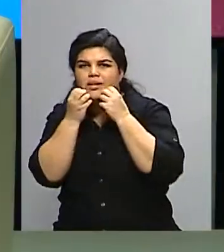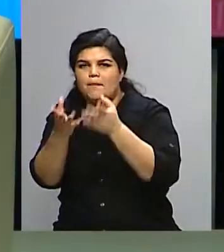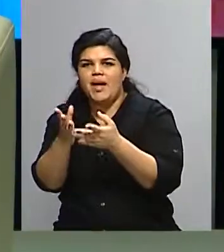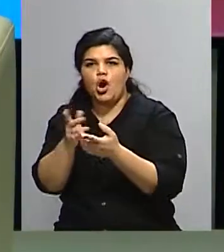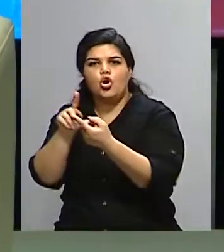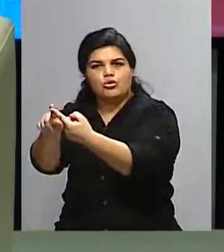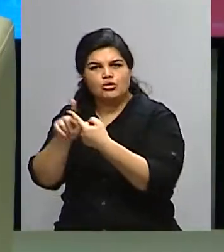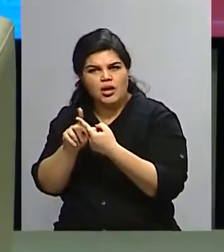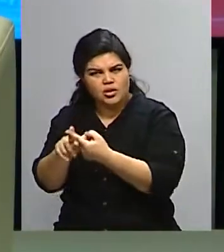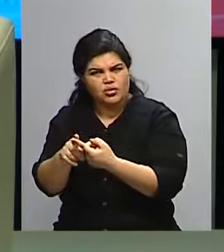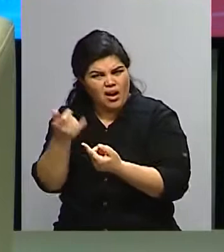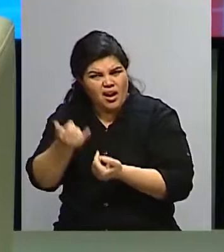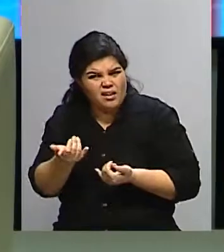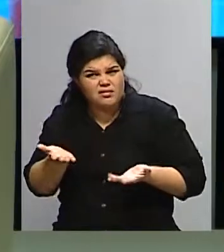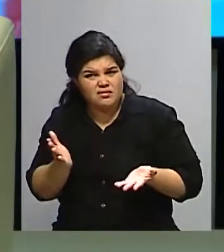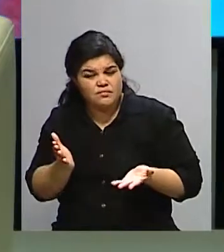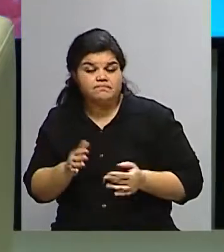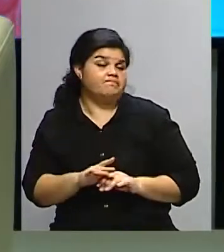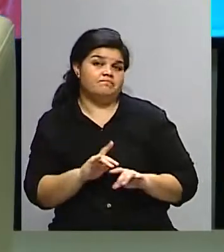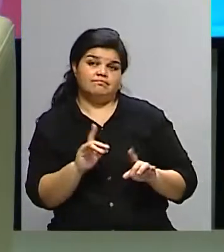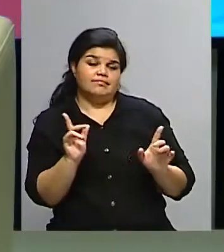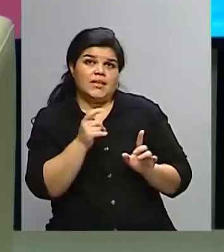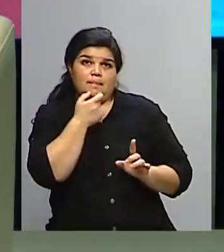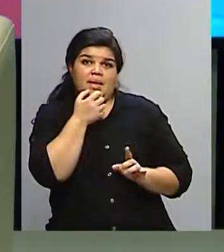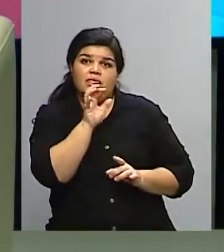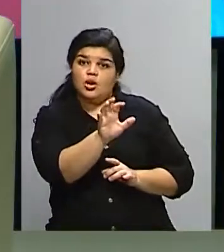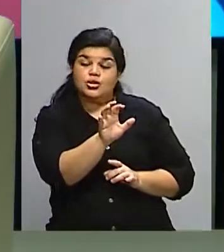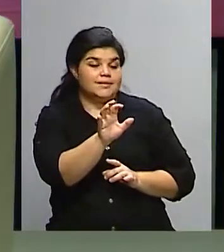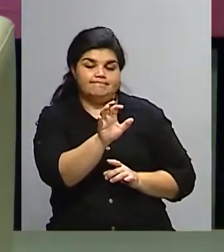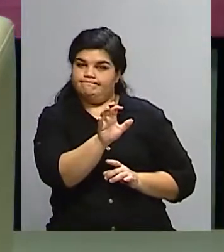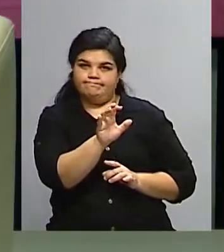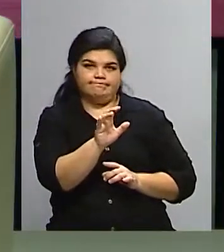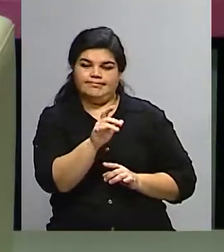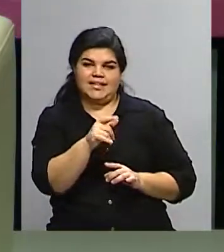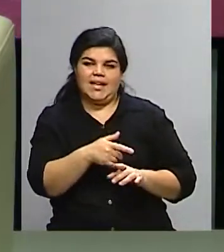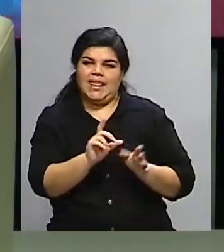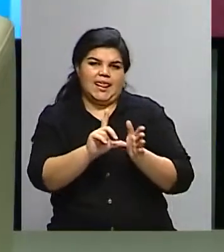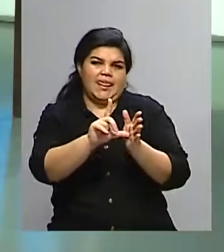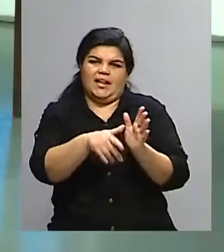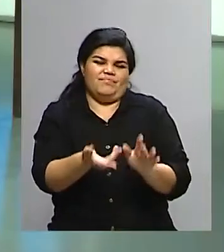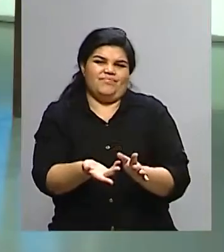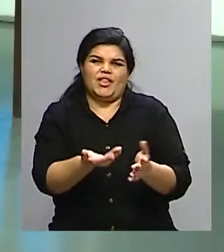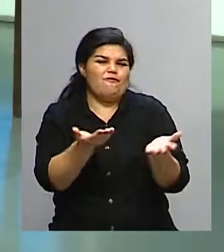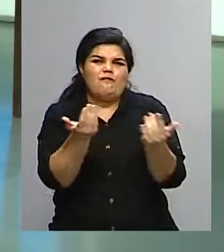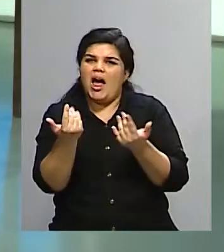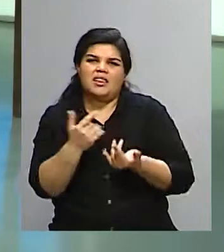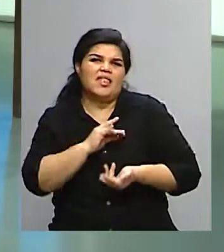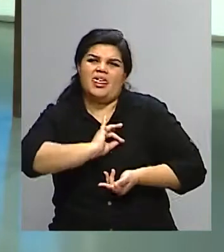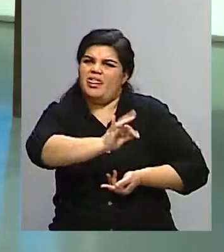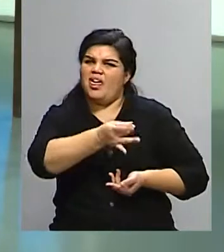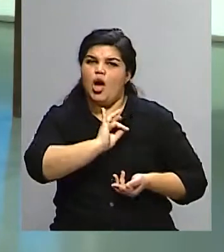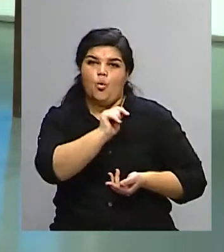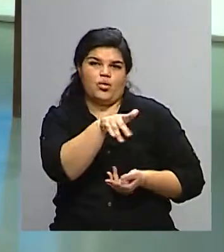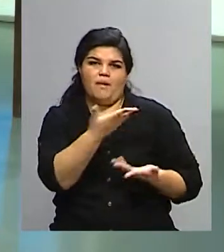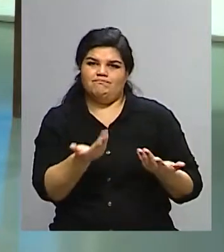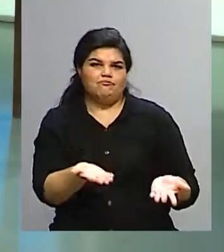¿no? Absolutamente. Lamentablemente Mendoza ha quedado bastante atrás a comparación de otras provincias. No muchas, pero